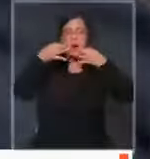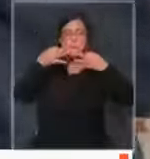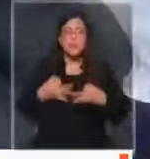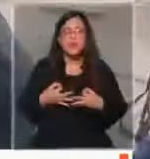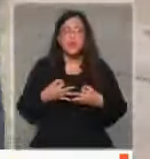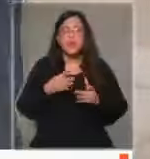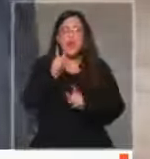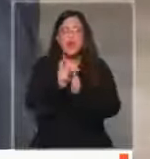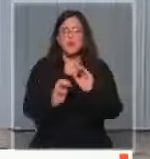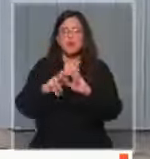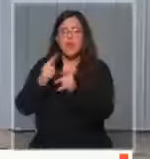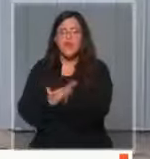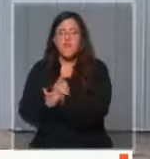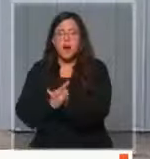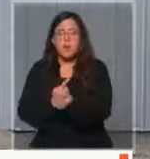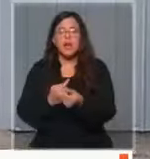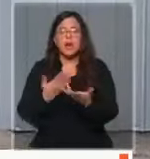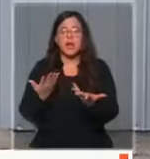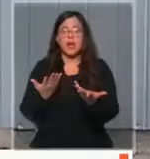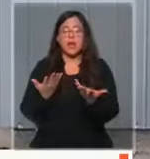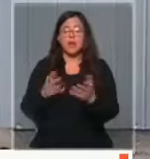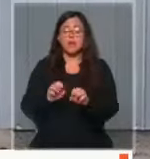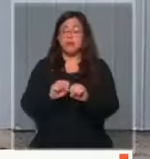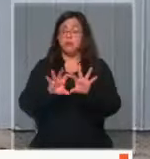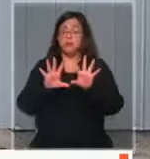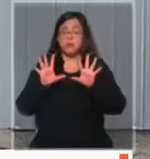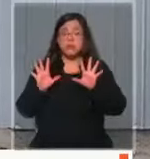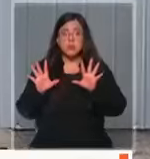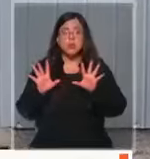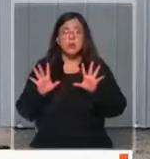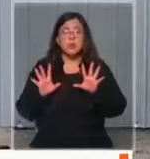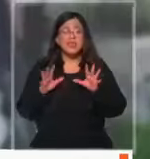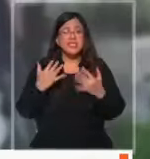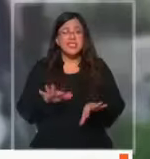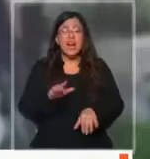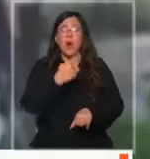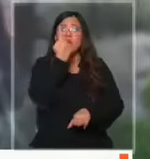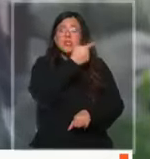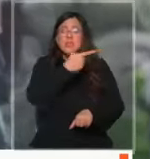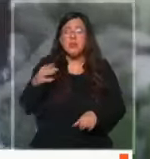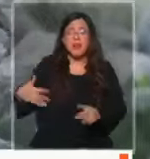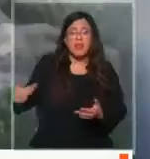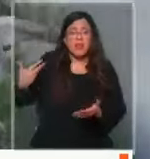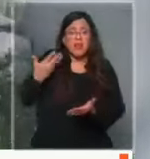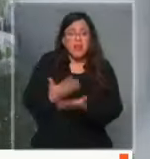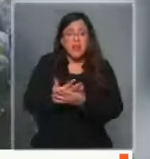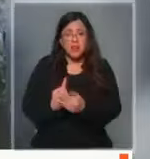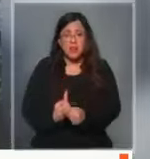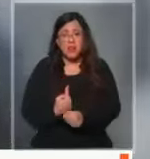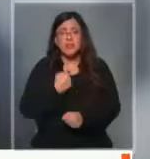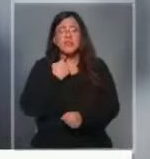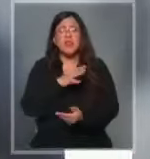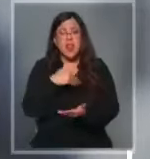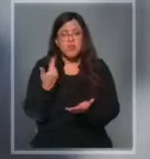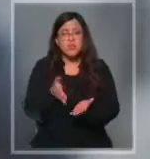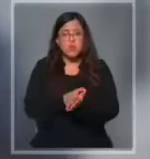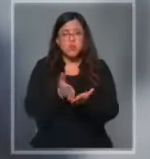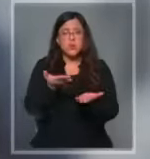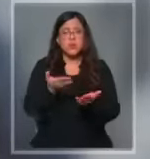satisfechos a los familiares y llega a sorprender la pasividad. Ya ha pasado una semana de la tragedia.